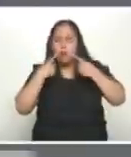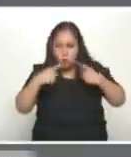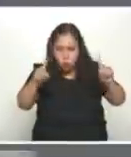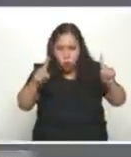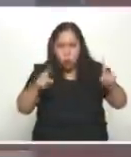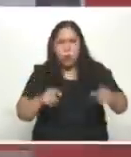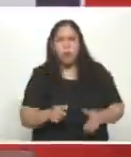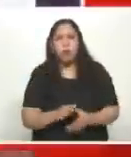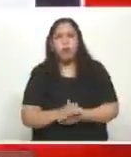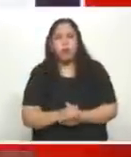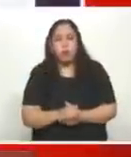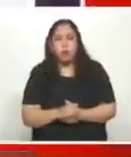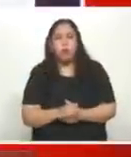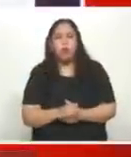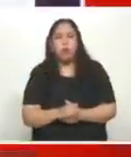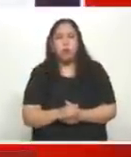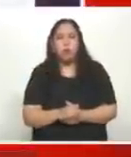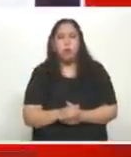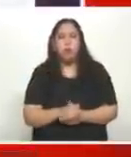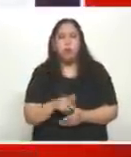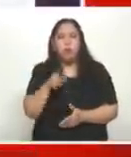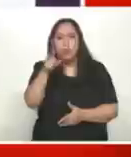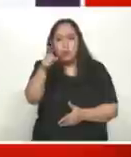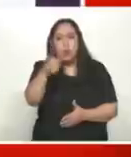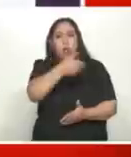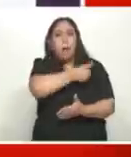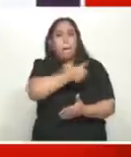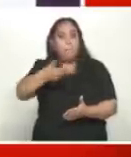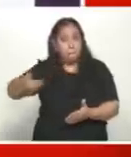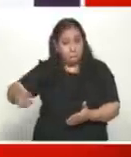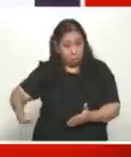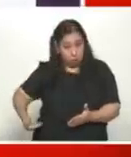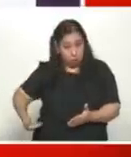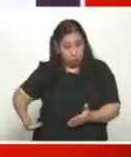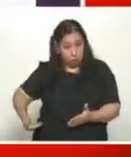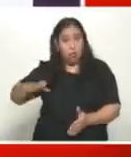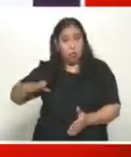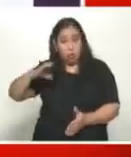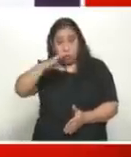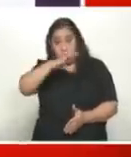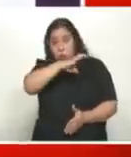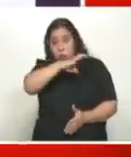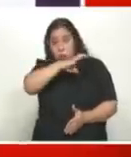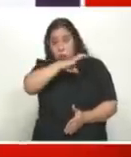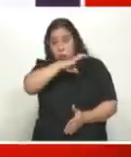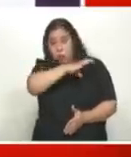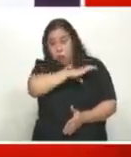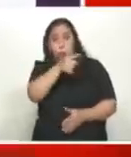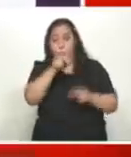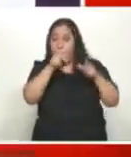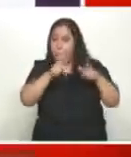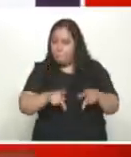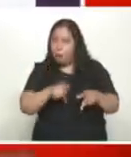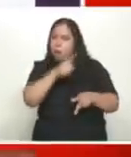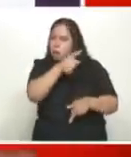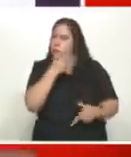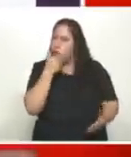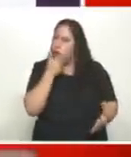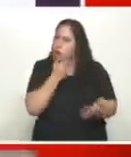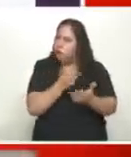la capacidad de Luis Redondo. Ha sido coherente, totalmente contrario a lo que se dijo.